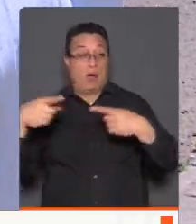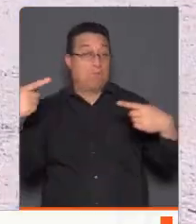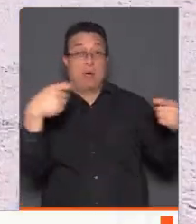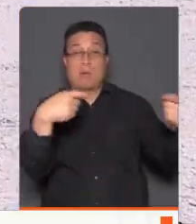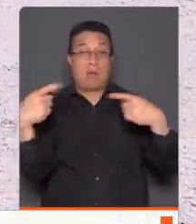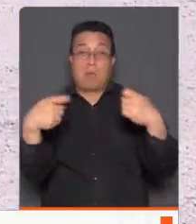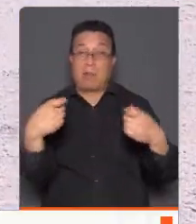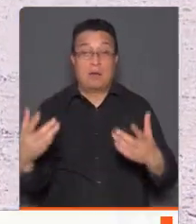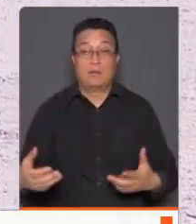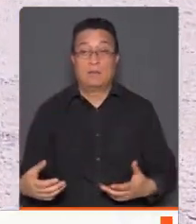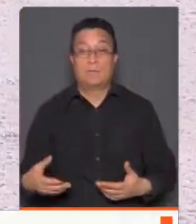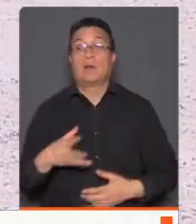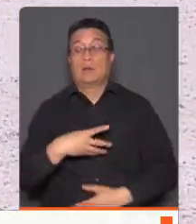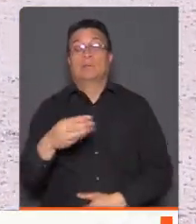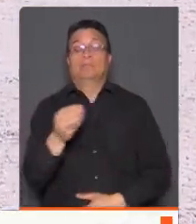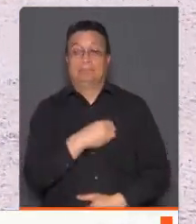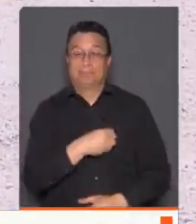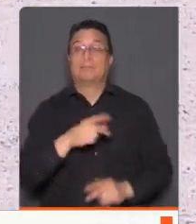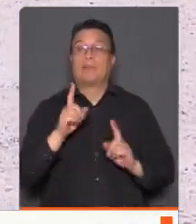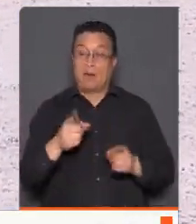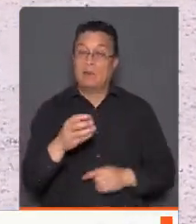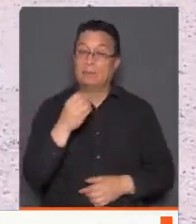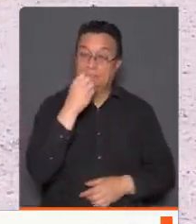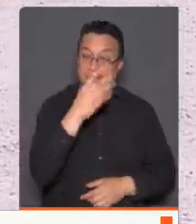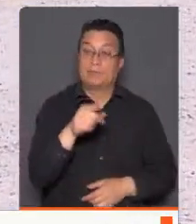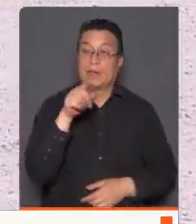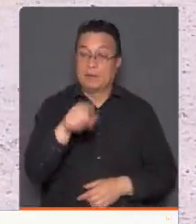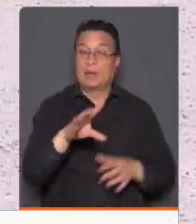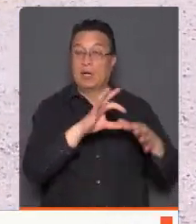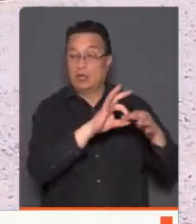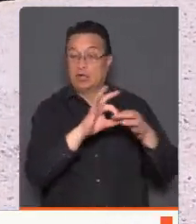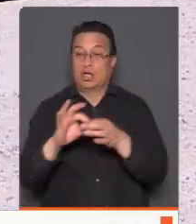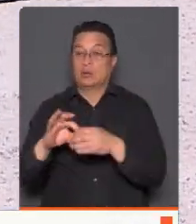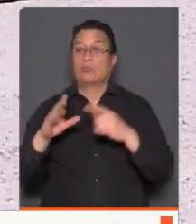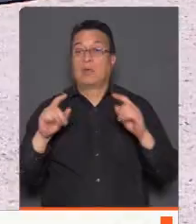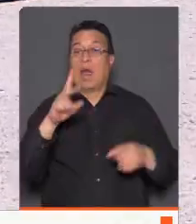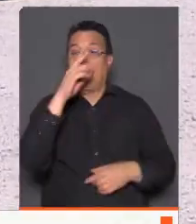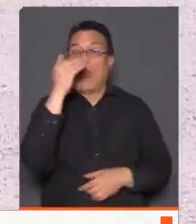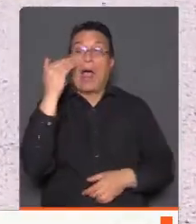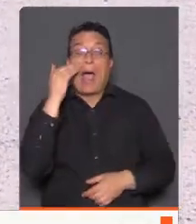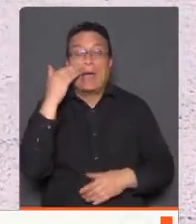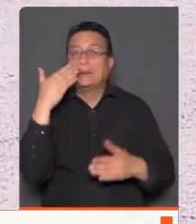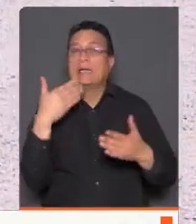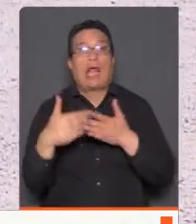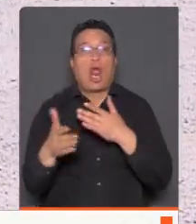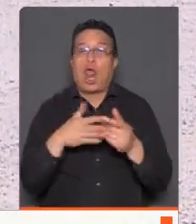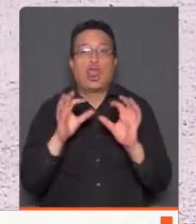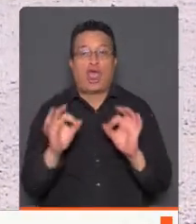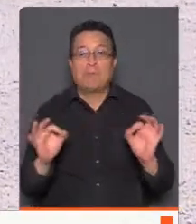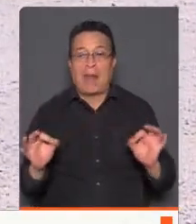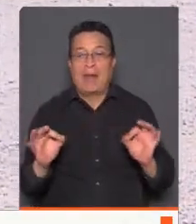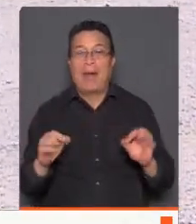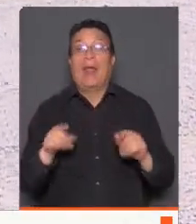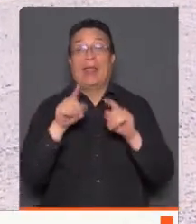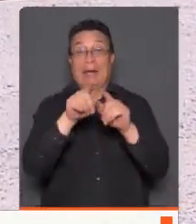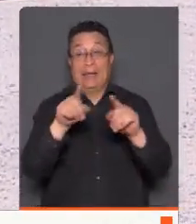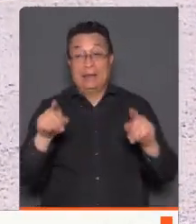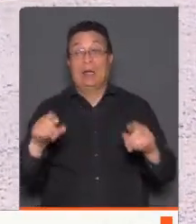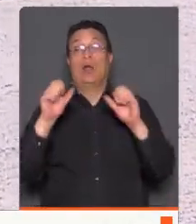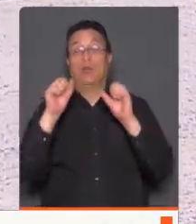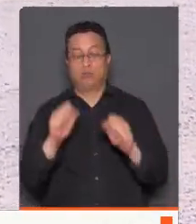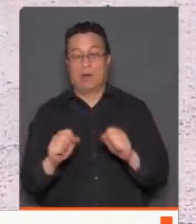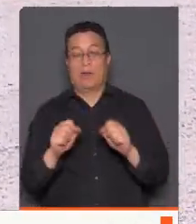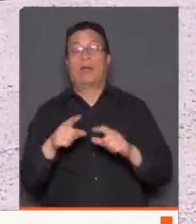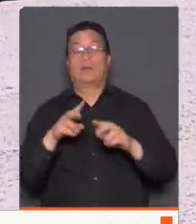disparos. Tristemente hay que reconocer que este tipo de cosas ya está casi normalizándose y ellos pudieron actuar de